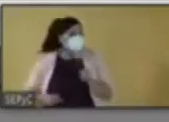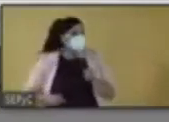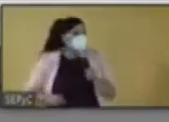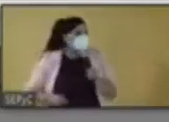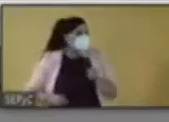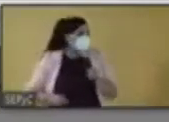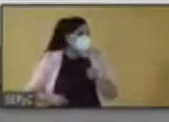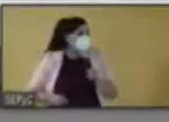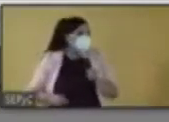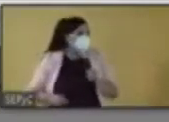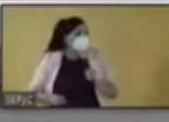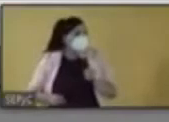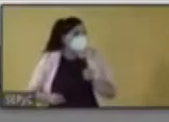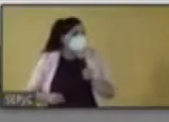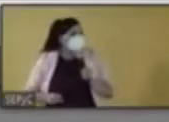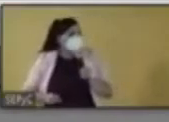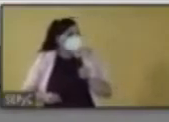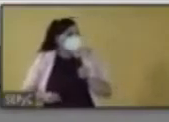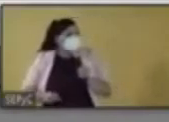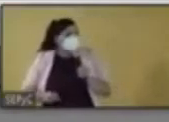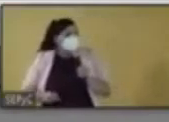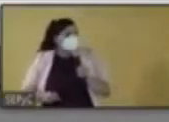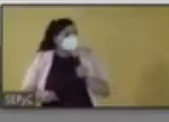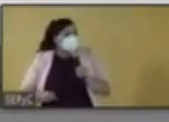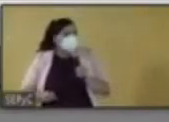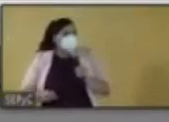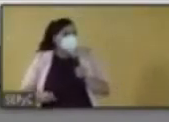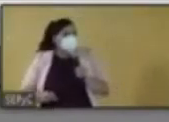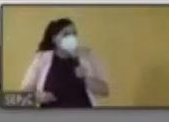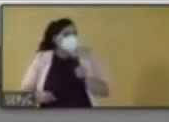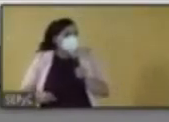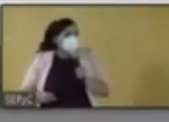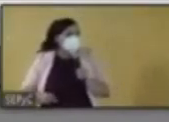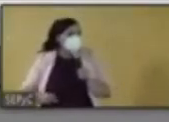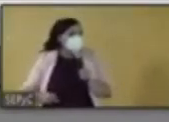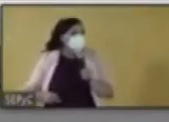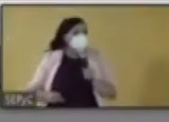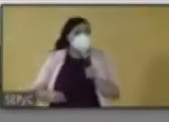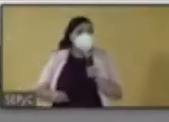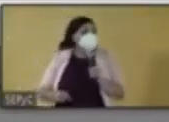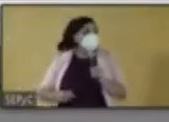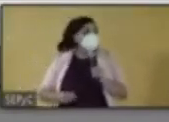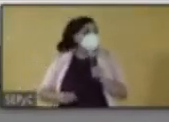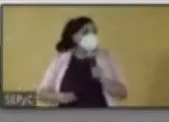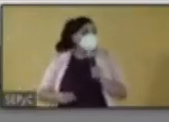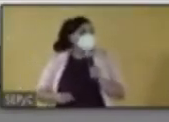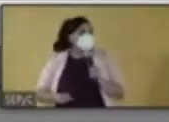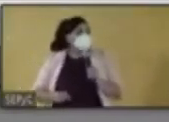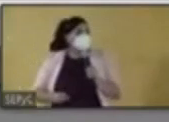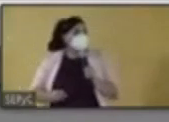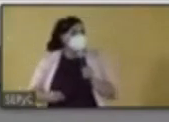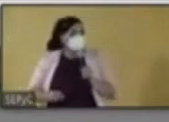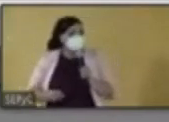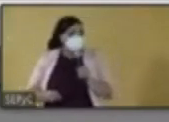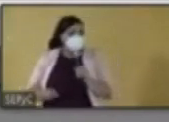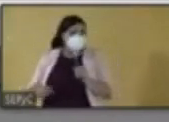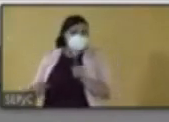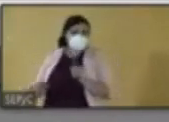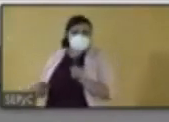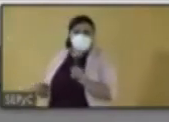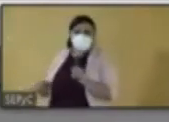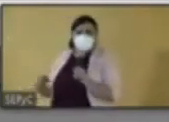privado, debo de especificarlo. Nombre de la empresa o del ente público, en este caso nos aparece privado porque